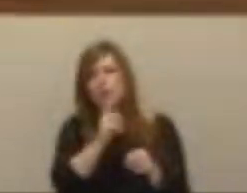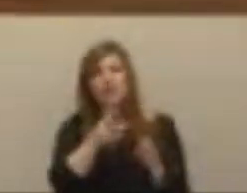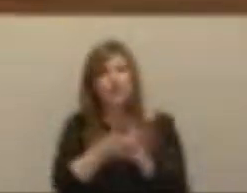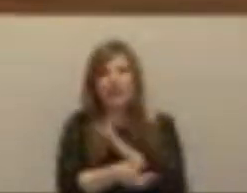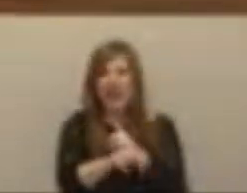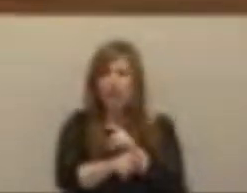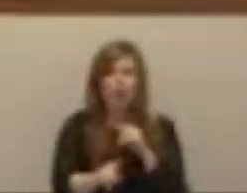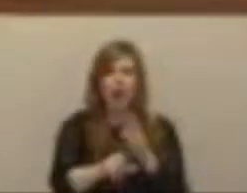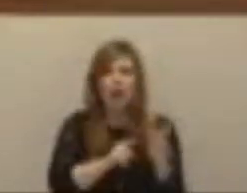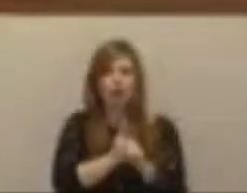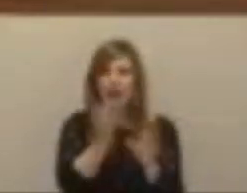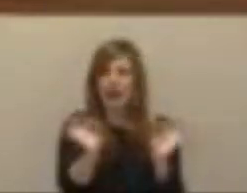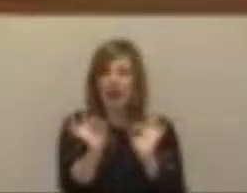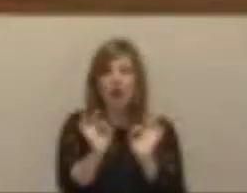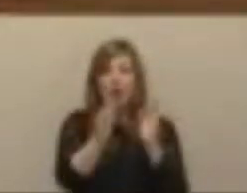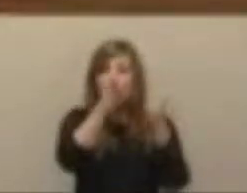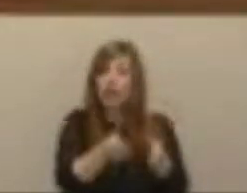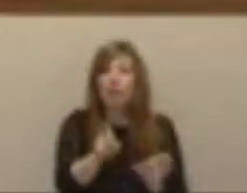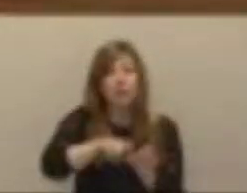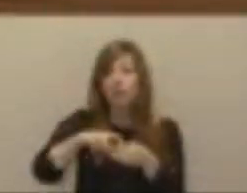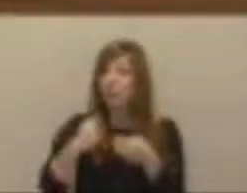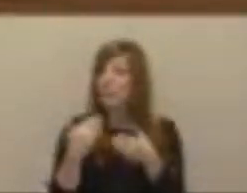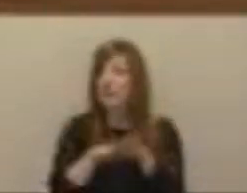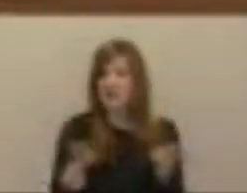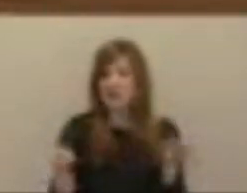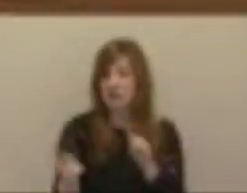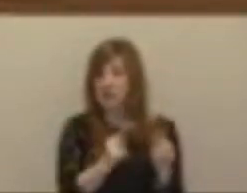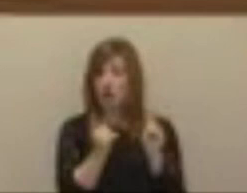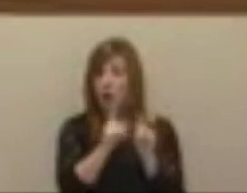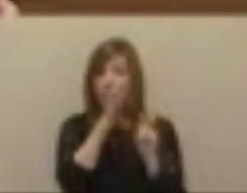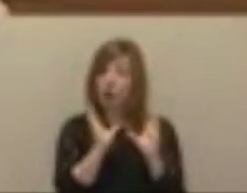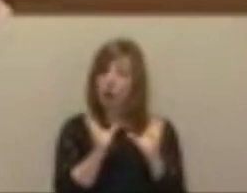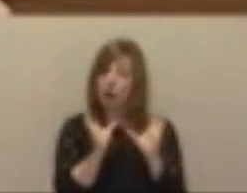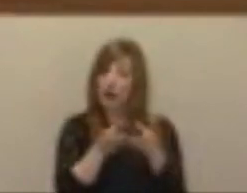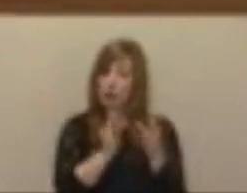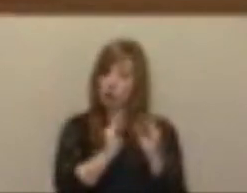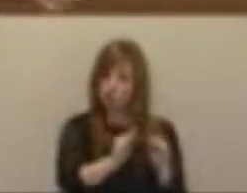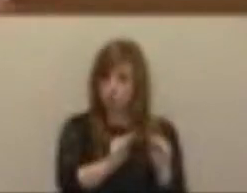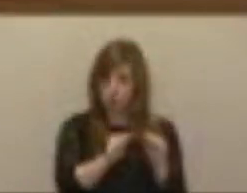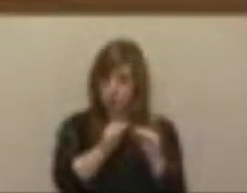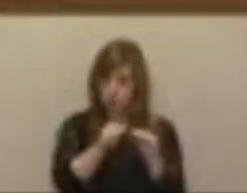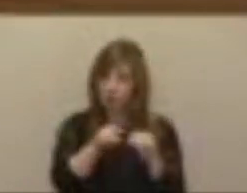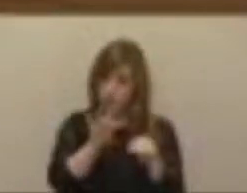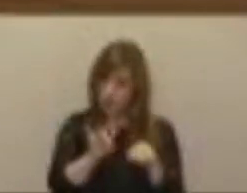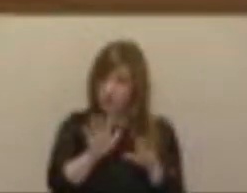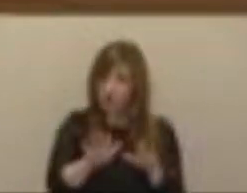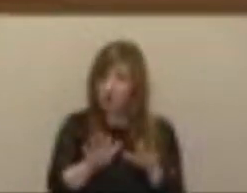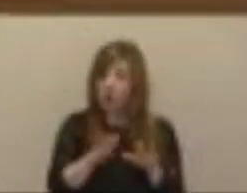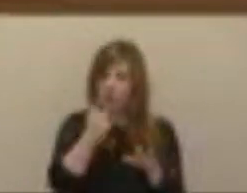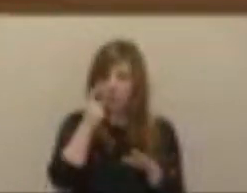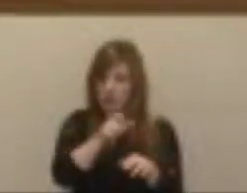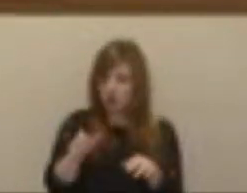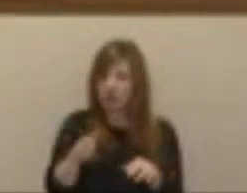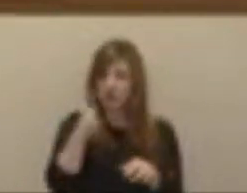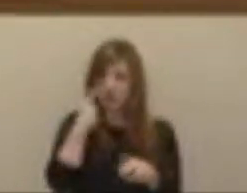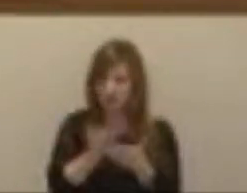ilegalidad. Usted no estuvo en esas mesas de negociación, no estaba presente porque estaba su equipo, donde se dijo eso, pero sí hay muchos testigos de ello. No voy a